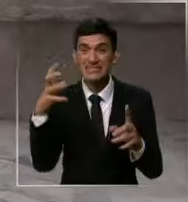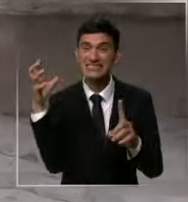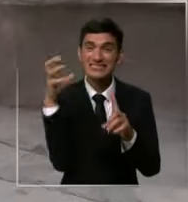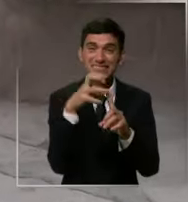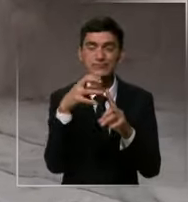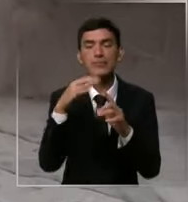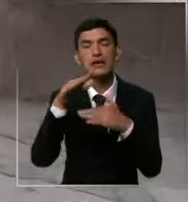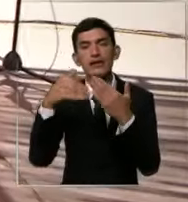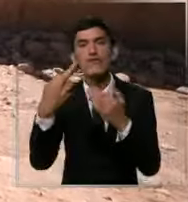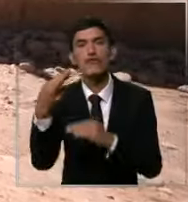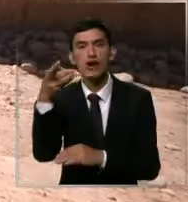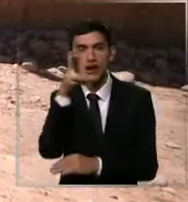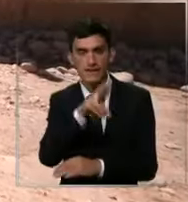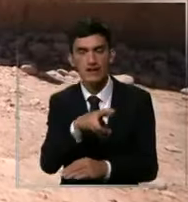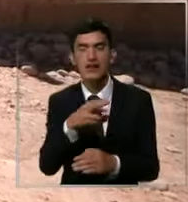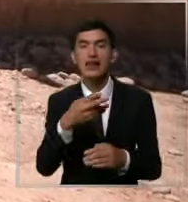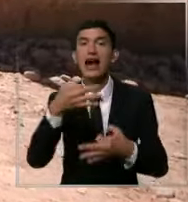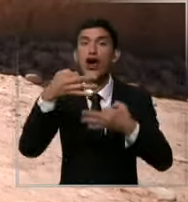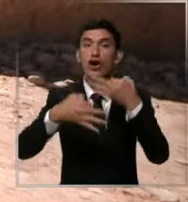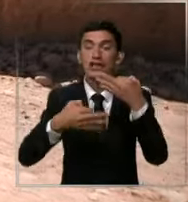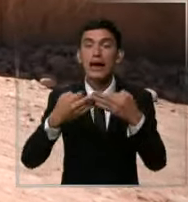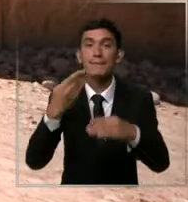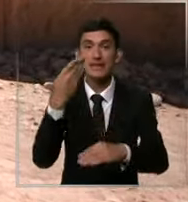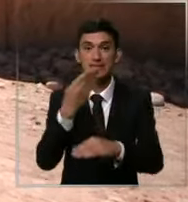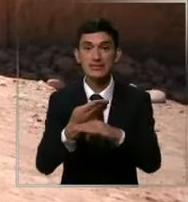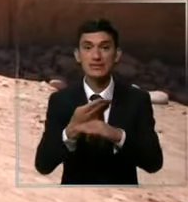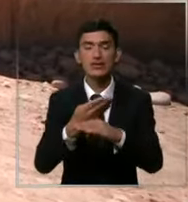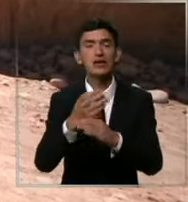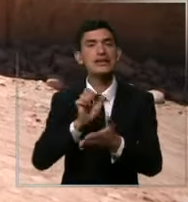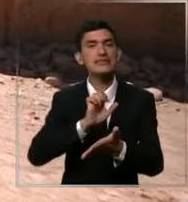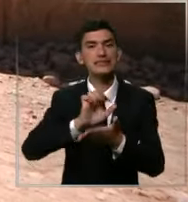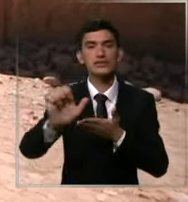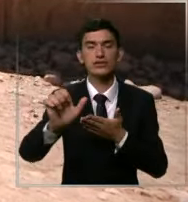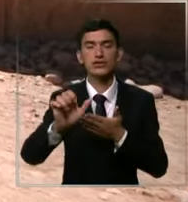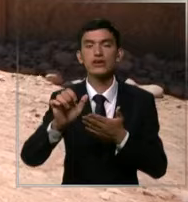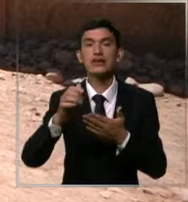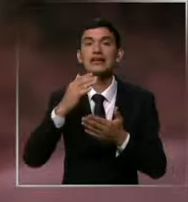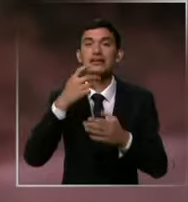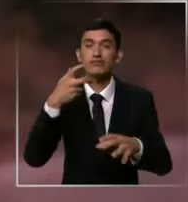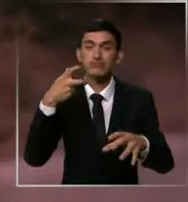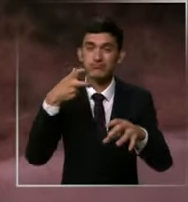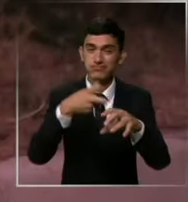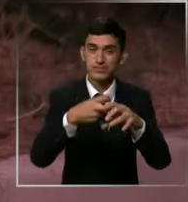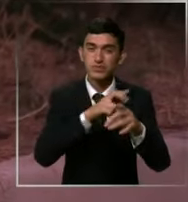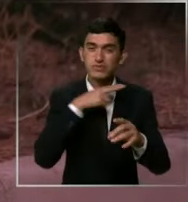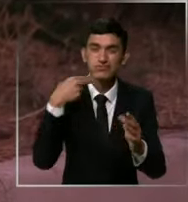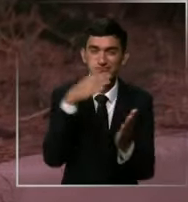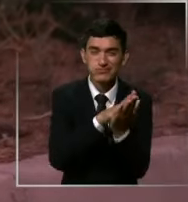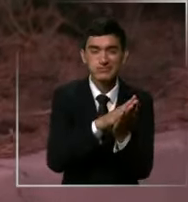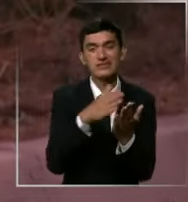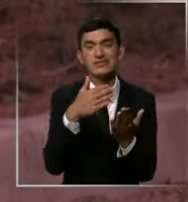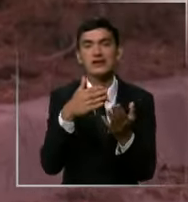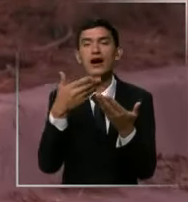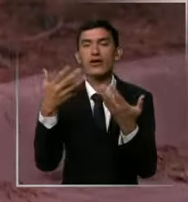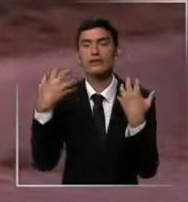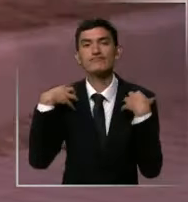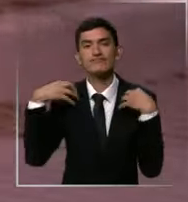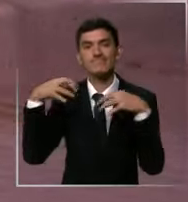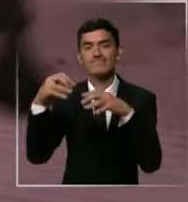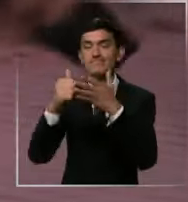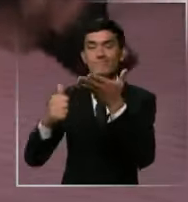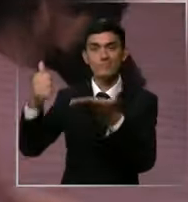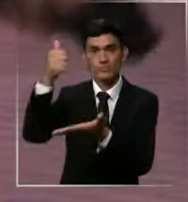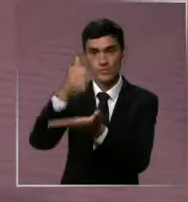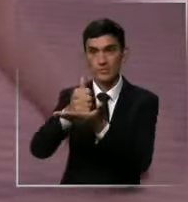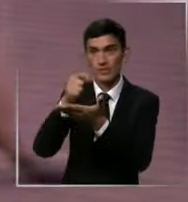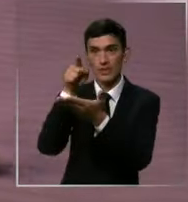Finalmente, la Corte de Apelaciones rechazó el recurso del municipio, negando la eutanasia y dejó en manos del alcalde retirar a los perros